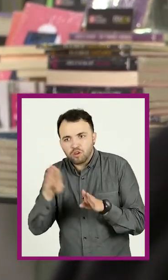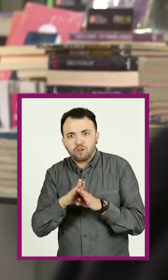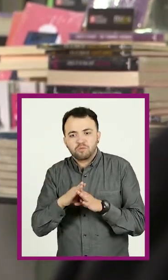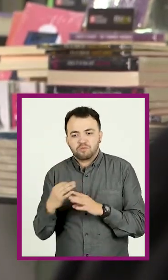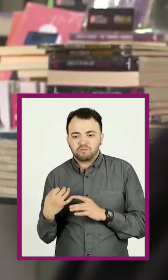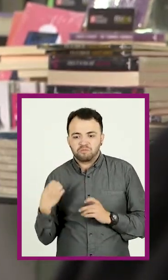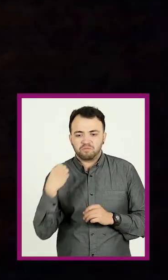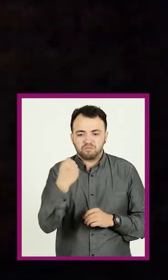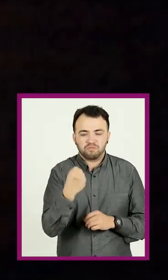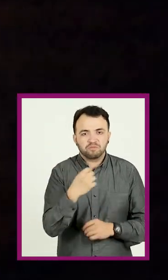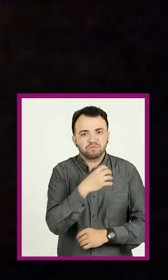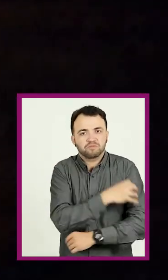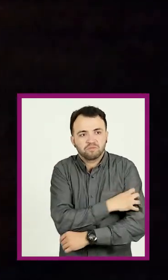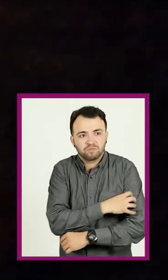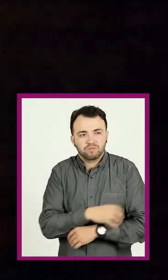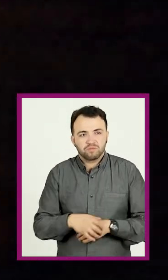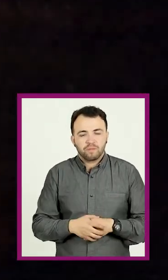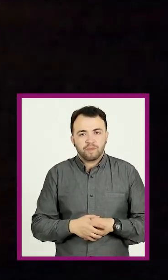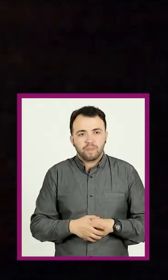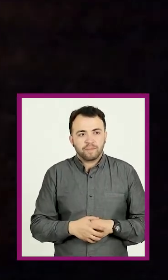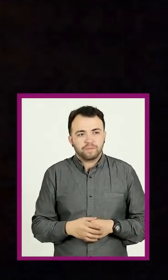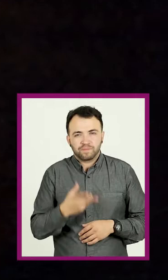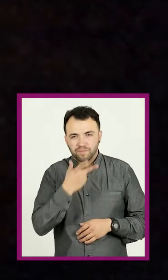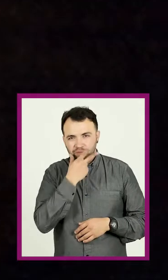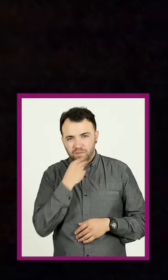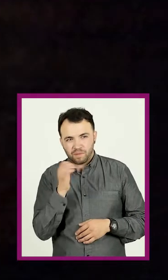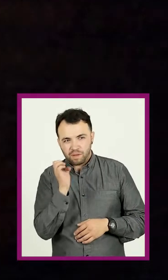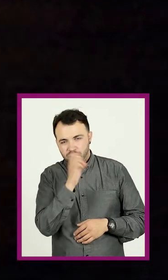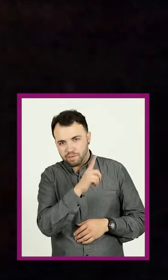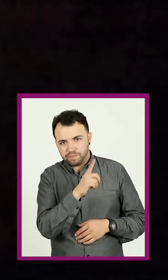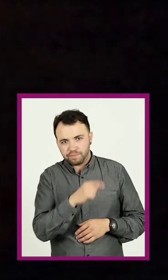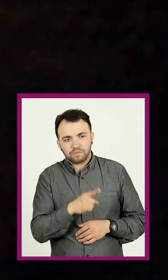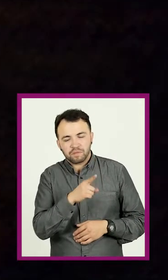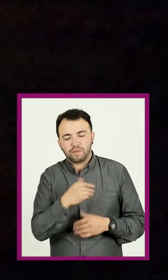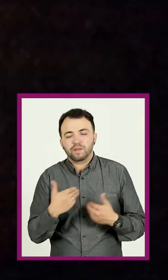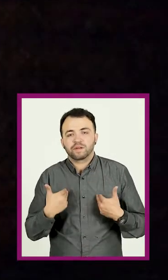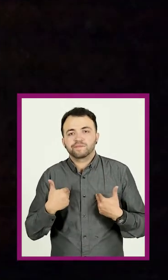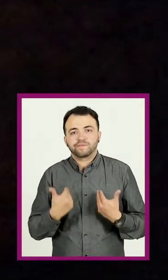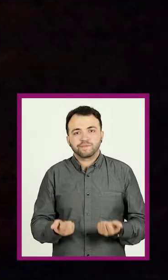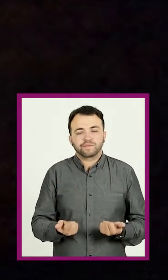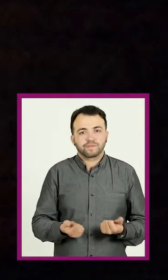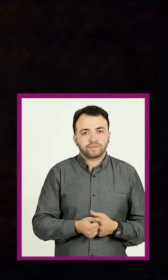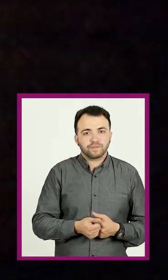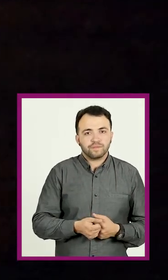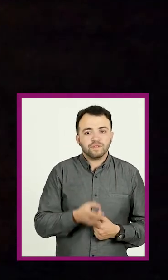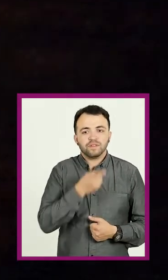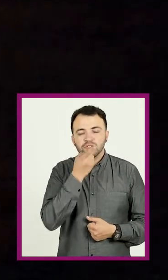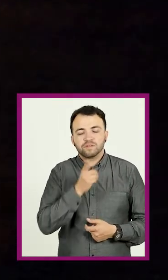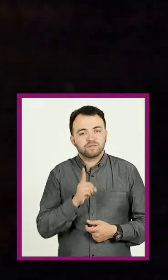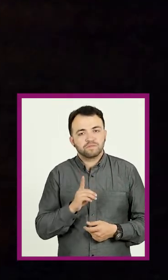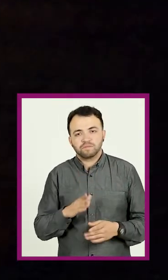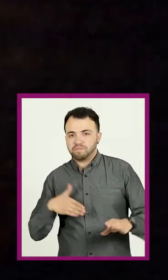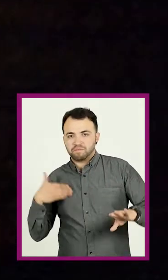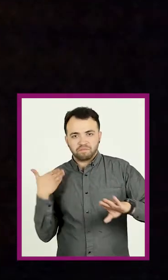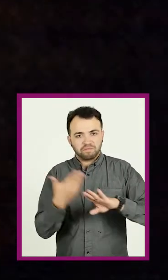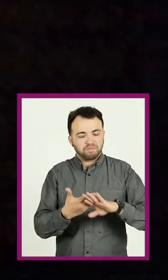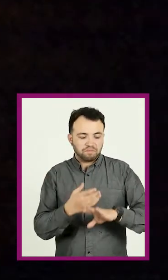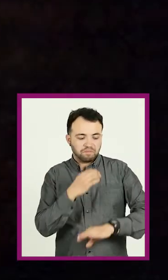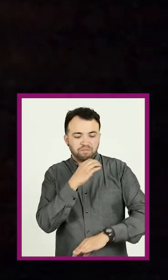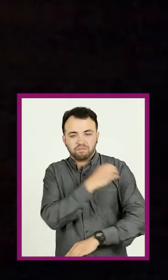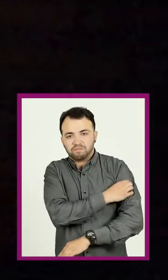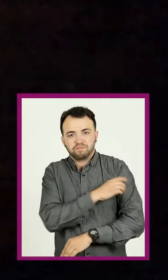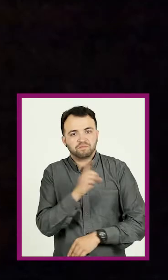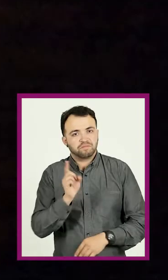algo que Luis Villoro ha comprendido muy bien y habla del contrapoder y asigna a